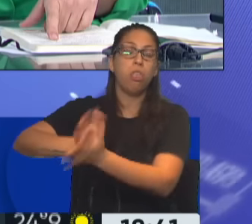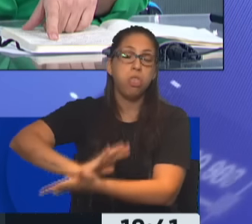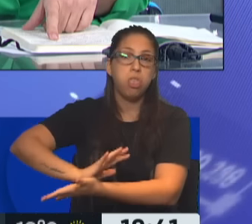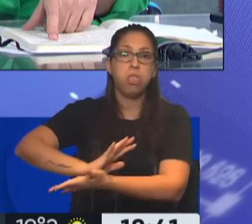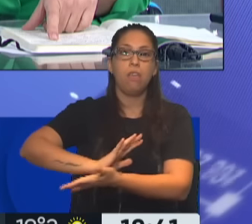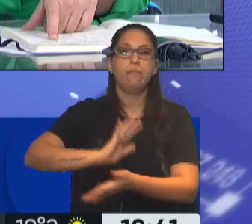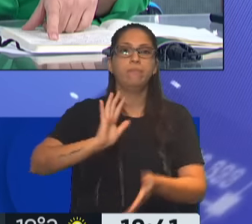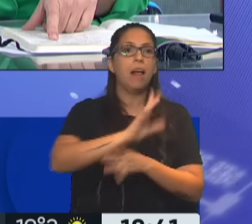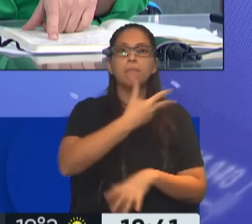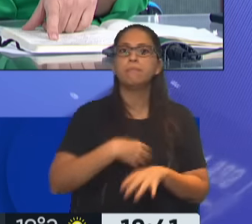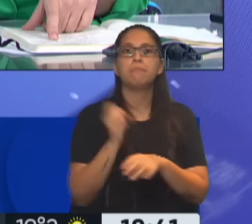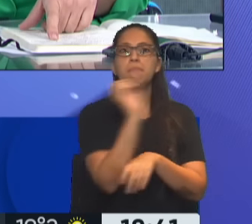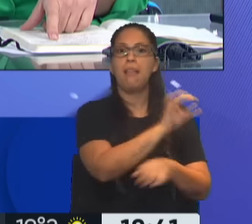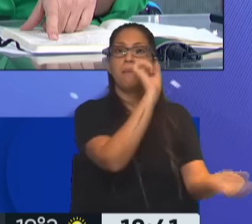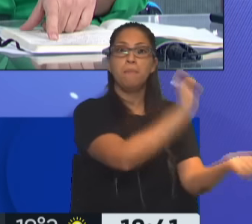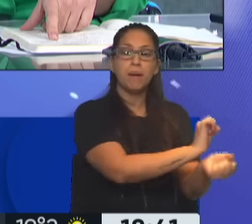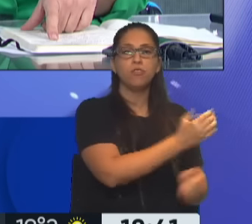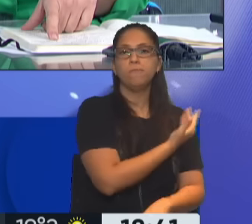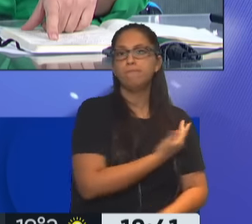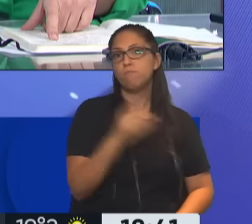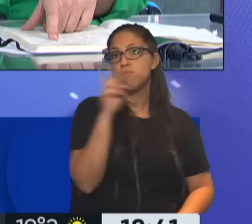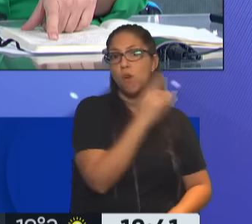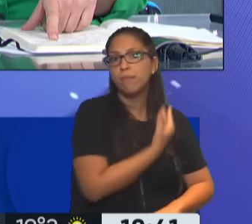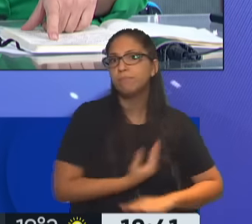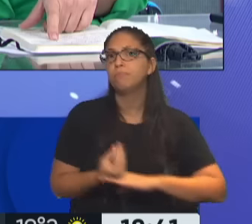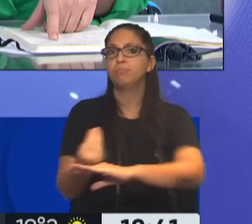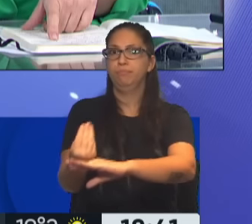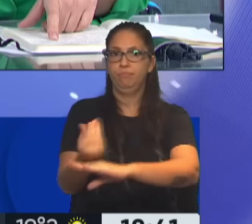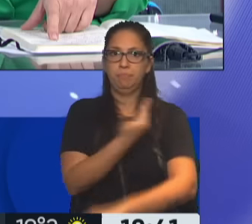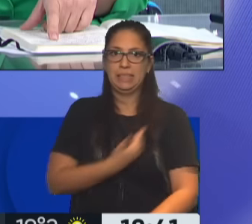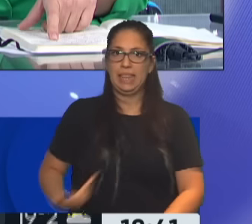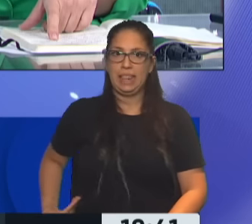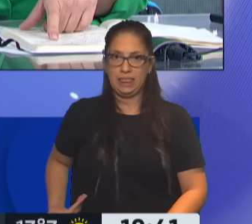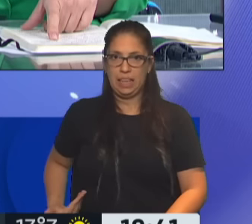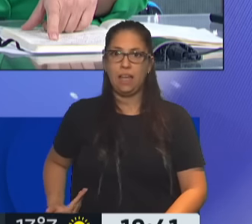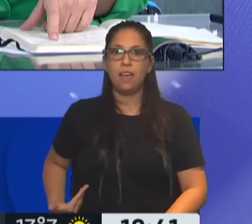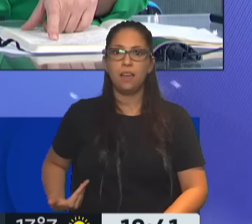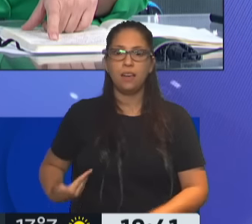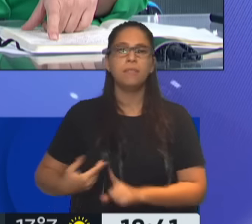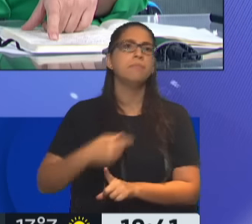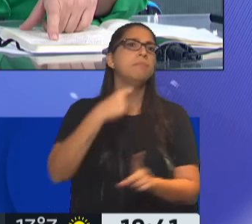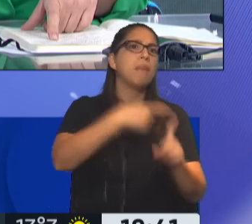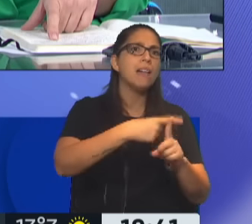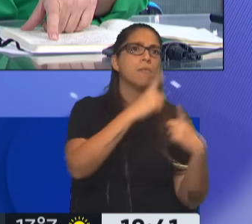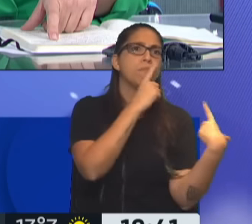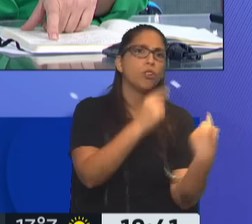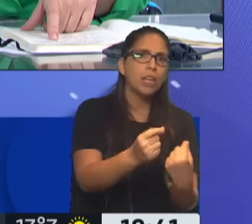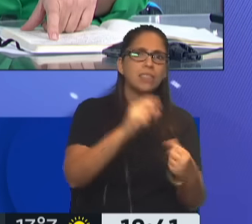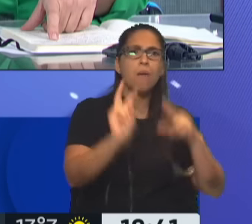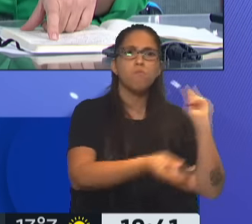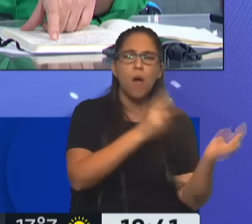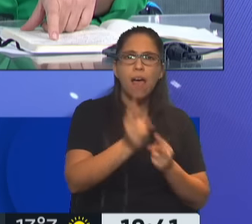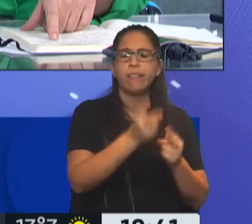lo llevan a prisión, ella asume a los pocos minutos. Quiero decir, toda esa situación que generó además las protestas, las muertes en los primeros